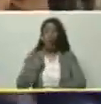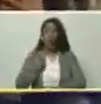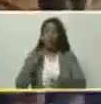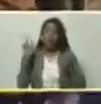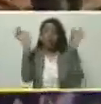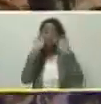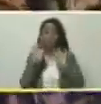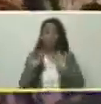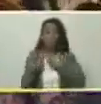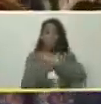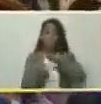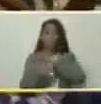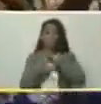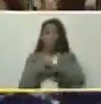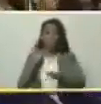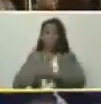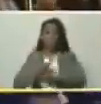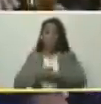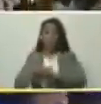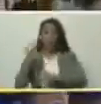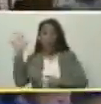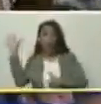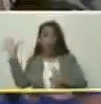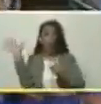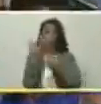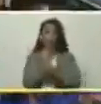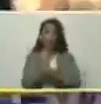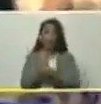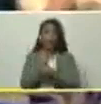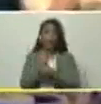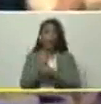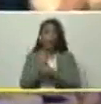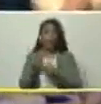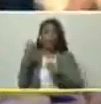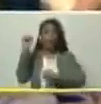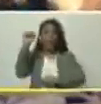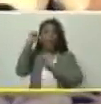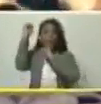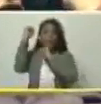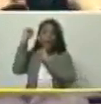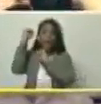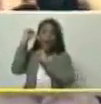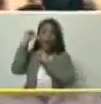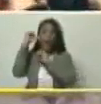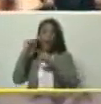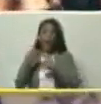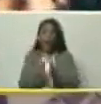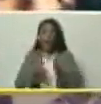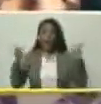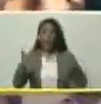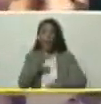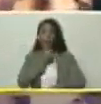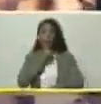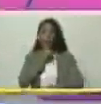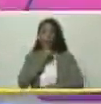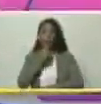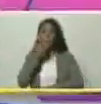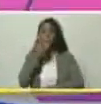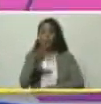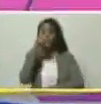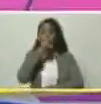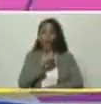de bachiller, porque han logrado vencer los grandes desafíos. El próximo